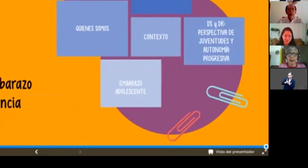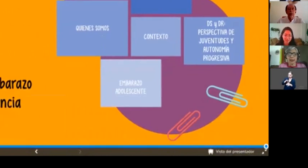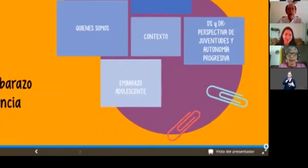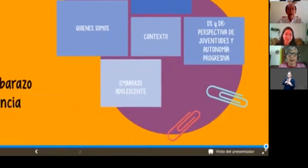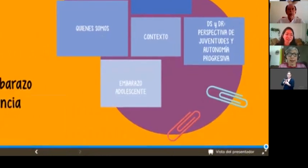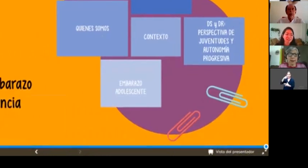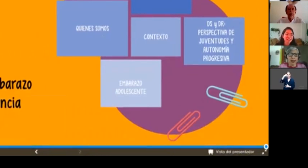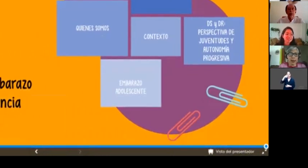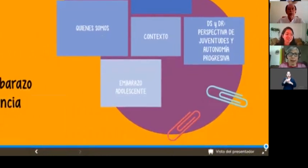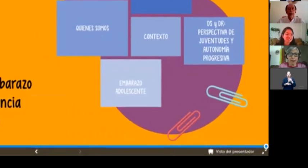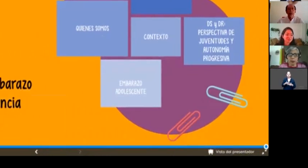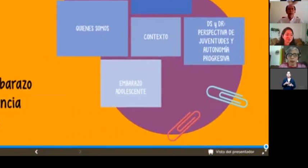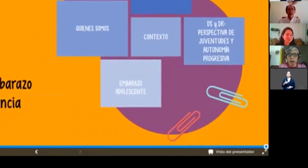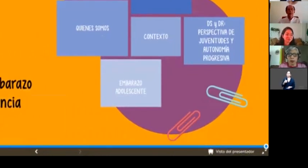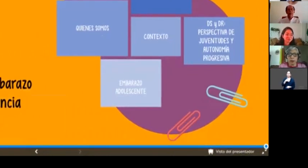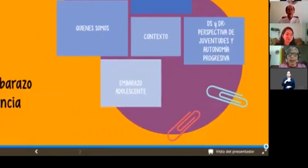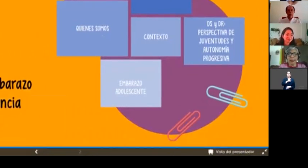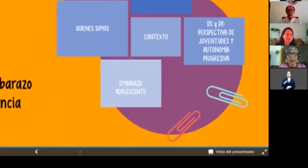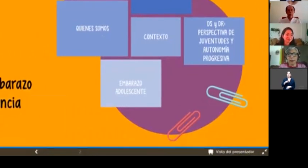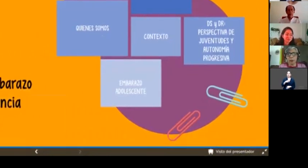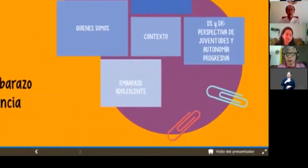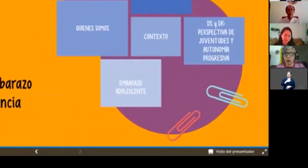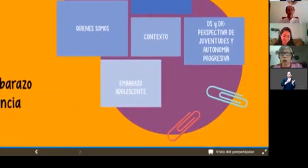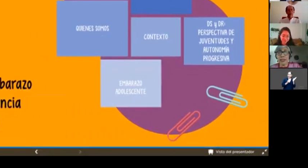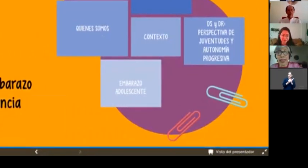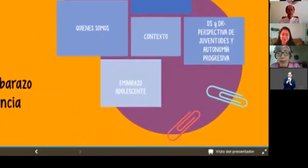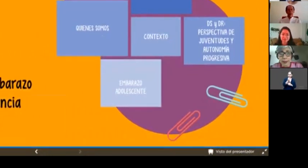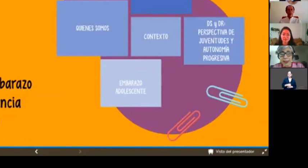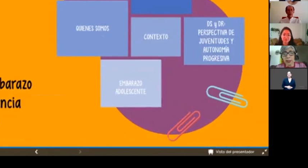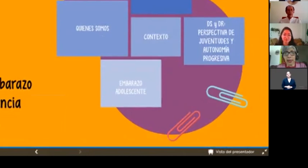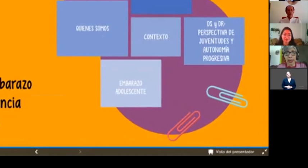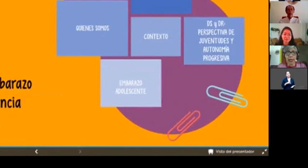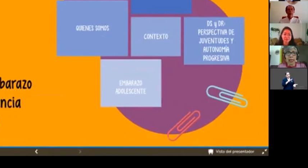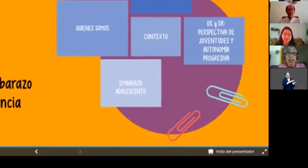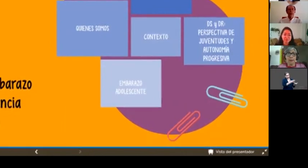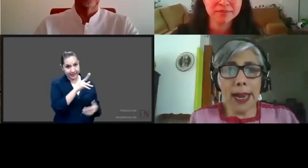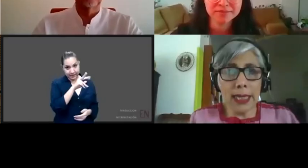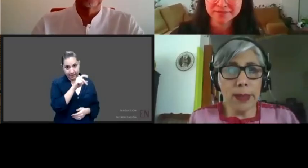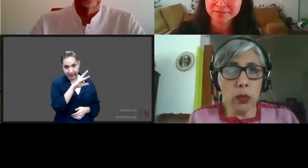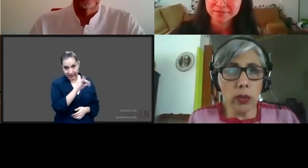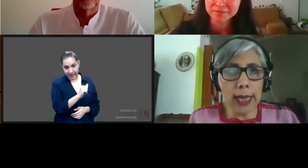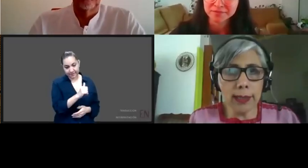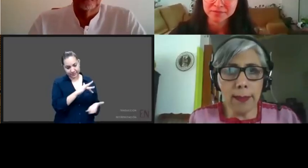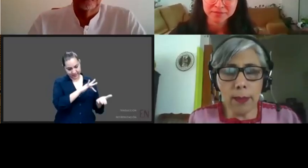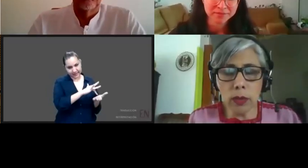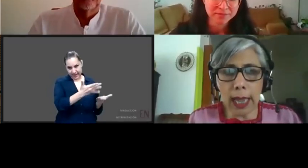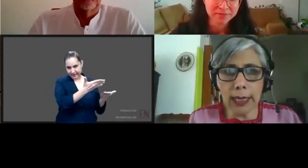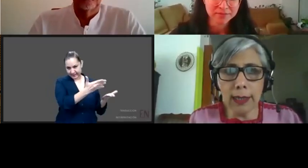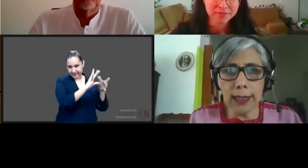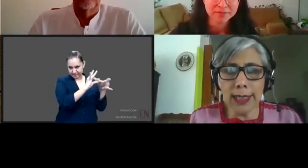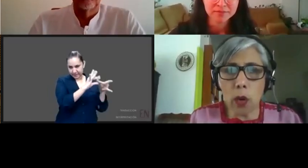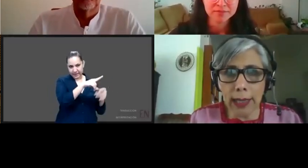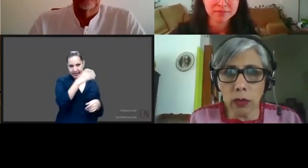Muchísimas gracias, Valeria, por el tiempo, por todo. Ya han empezado a llegar varias preguntas que vamos